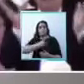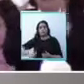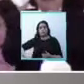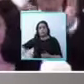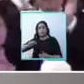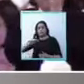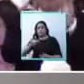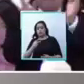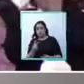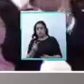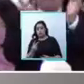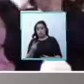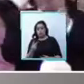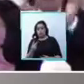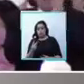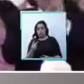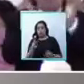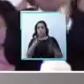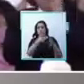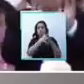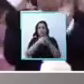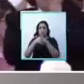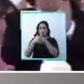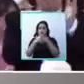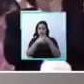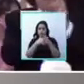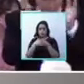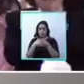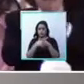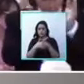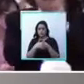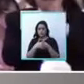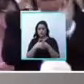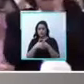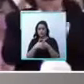porque acciones como esas que se han mencionado, ¿verdad?, de